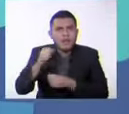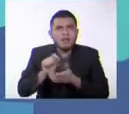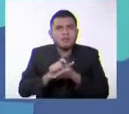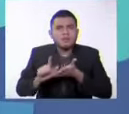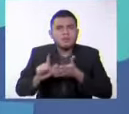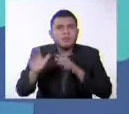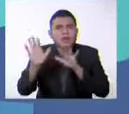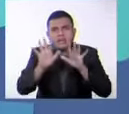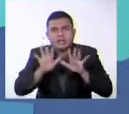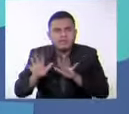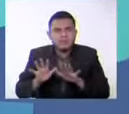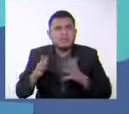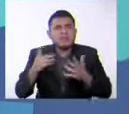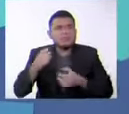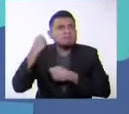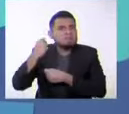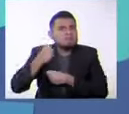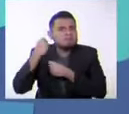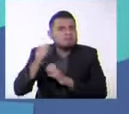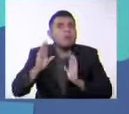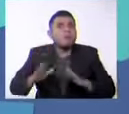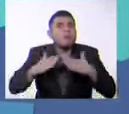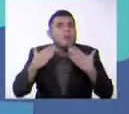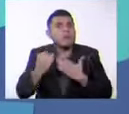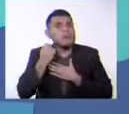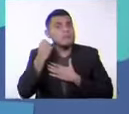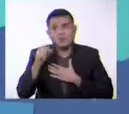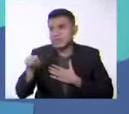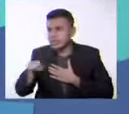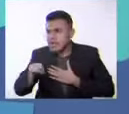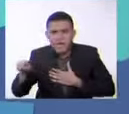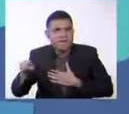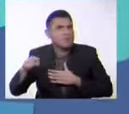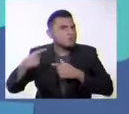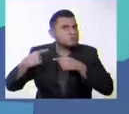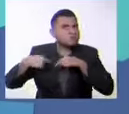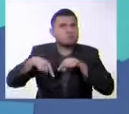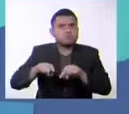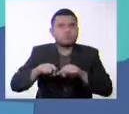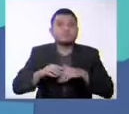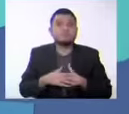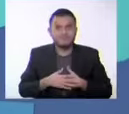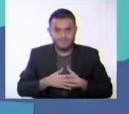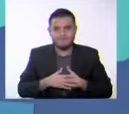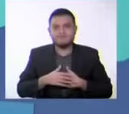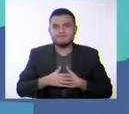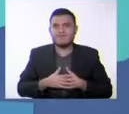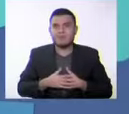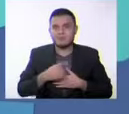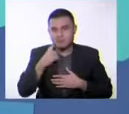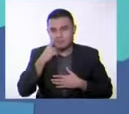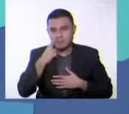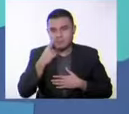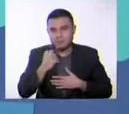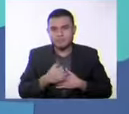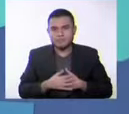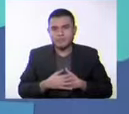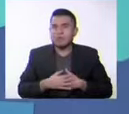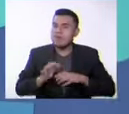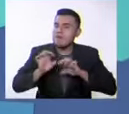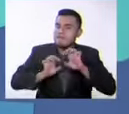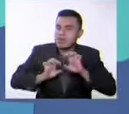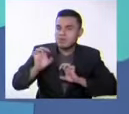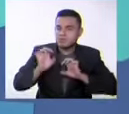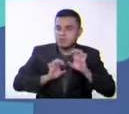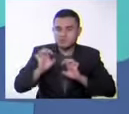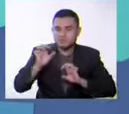clima están protestando y por qué es importante que ellos se sigan expresando? Entonces es una evaluación en